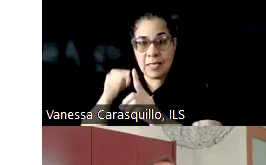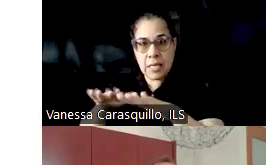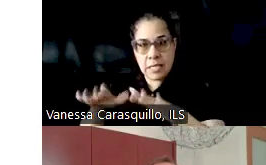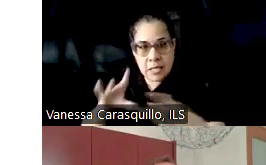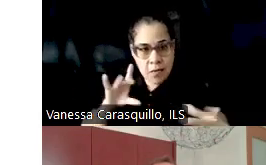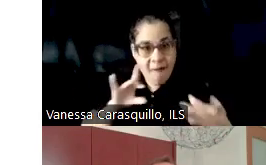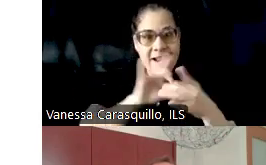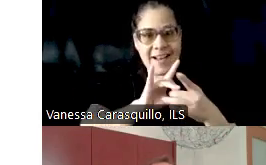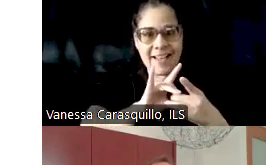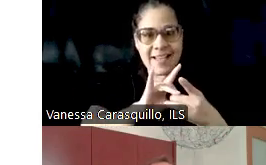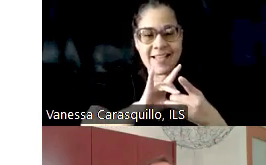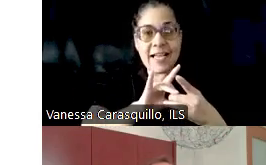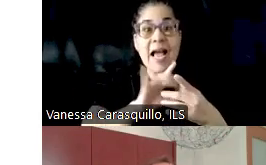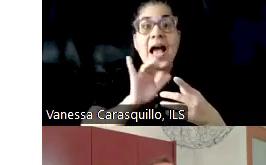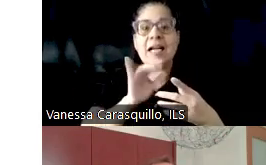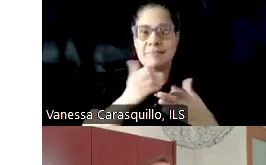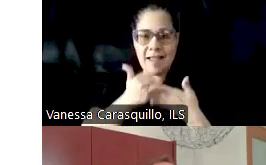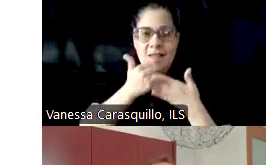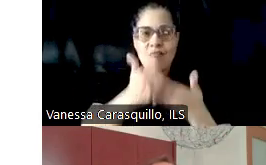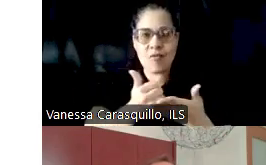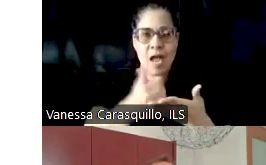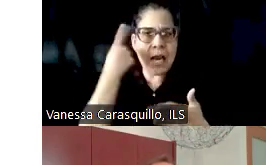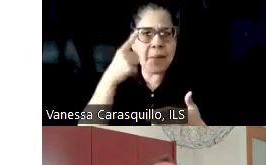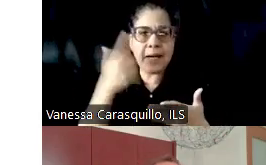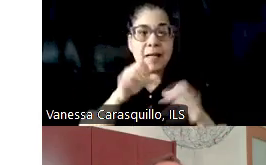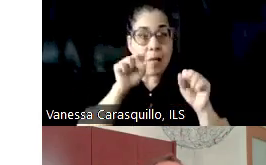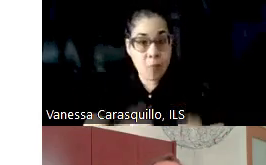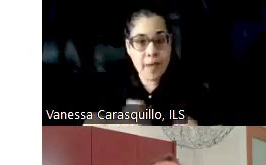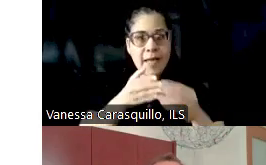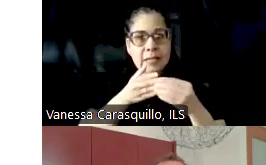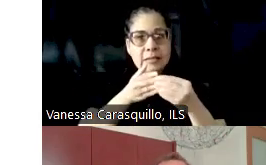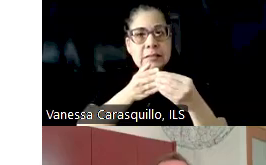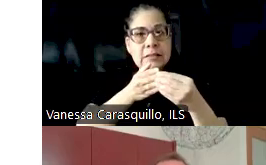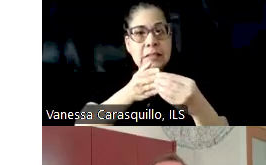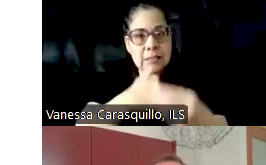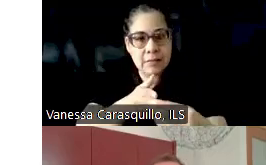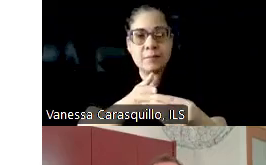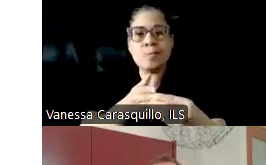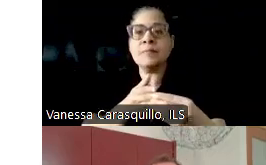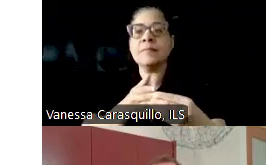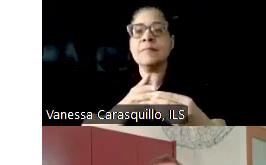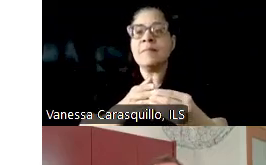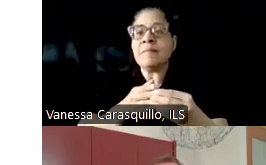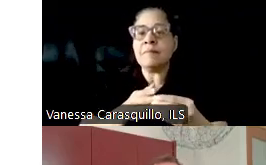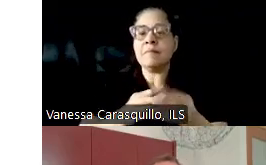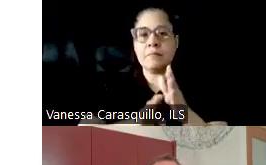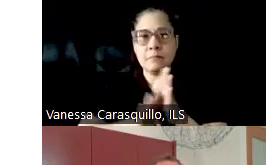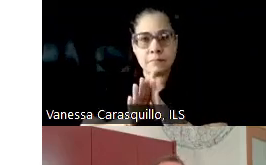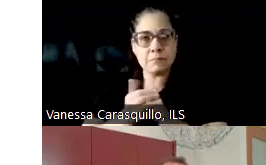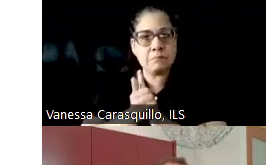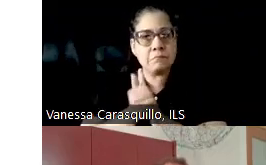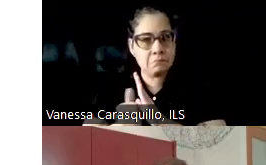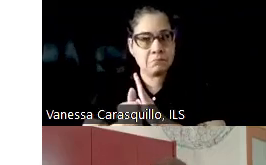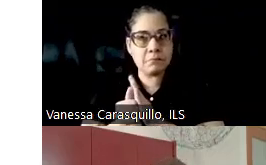vamos a ayudar a esa diada a que pueda dirigir ese niño a lo mejor de sus destrezas, etc.